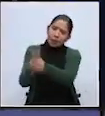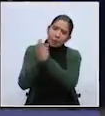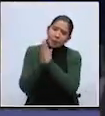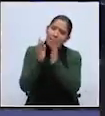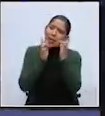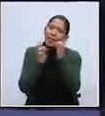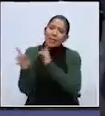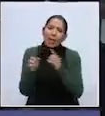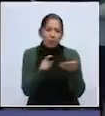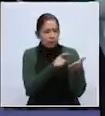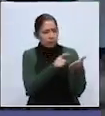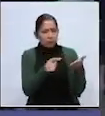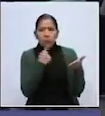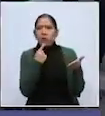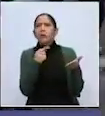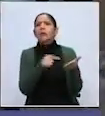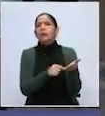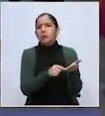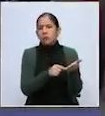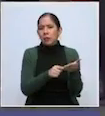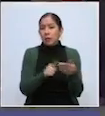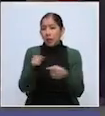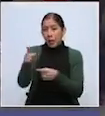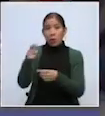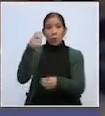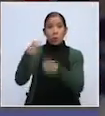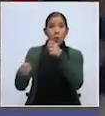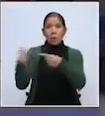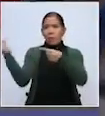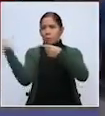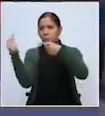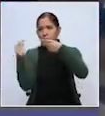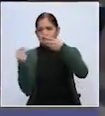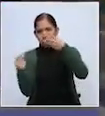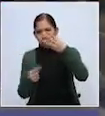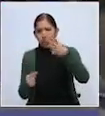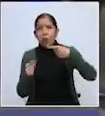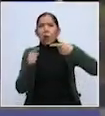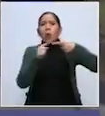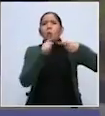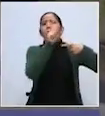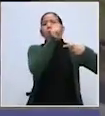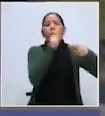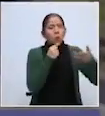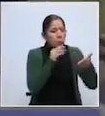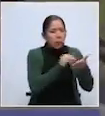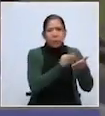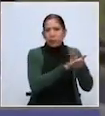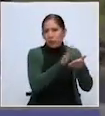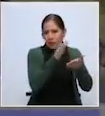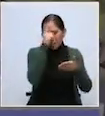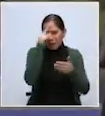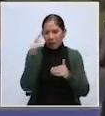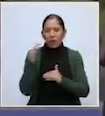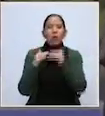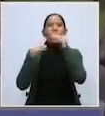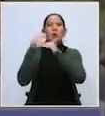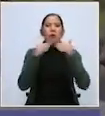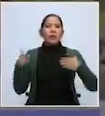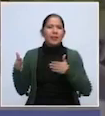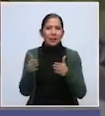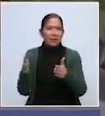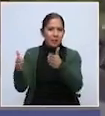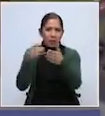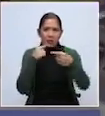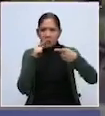solamente indicando la solución para una de sus problemáticas, que era la construcción del tramo Brecha Casarabe Núcleo